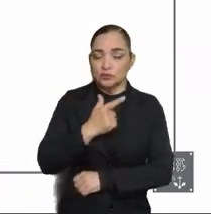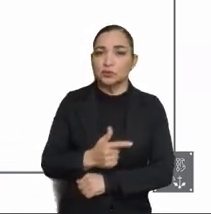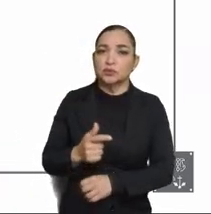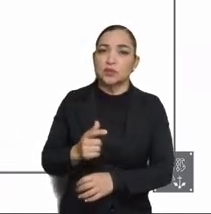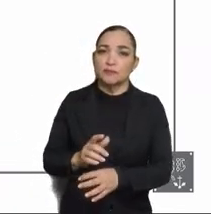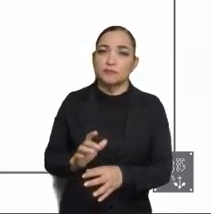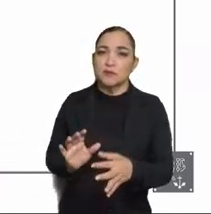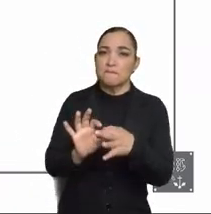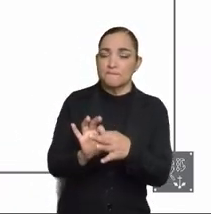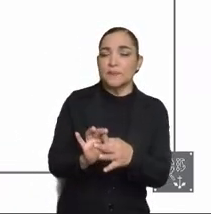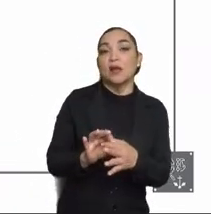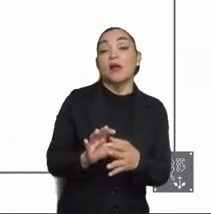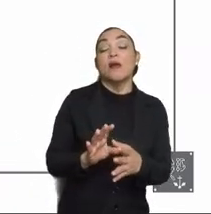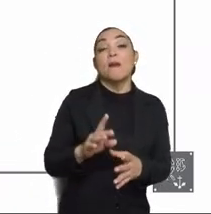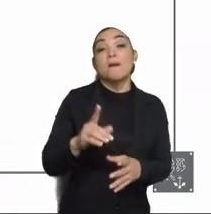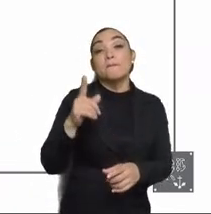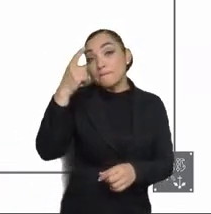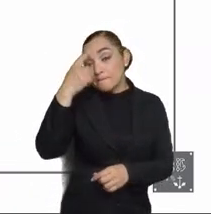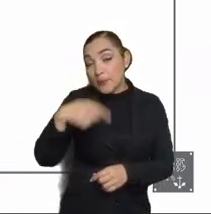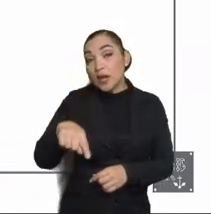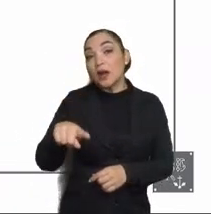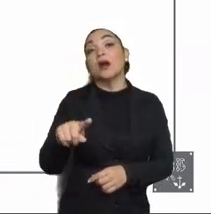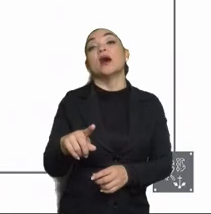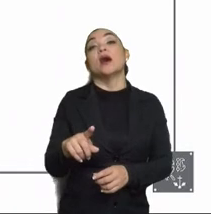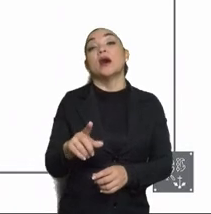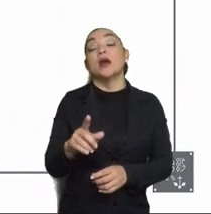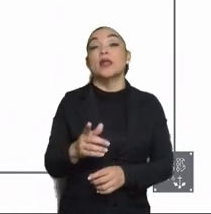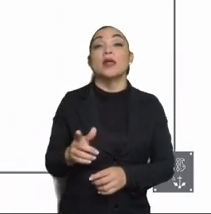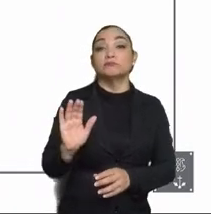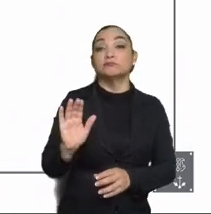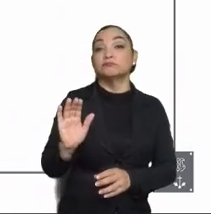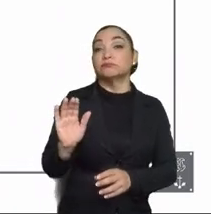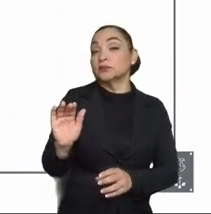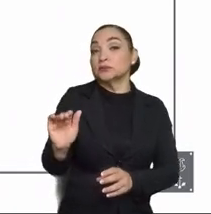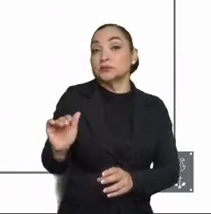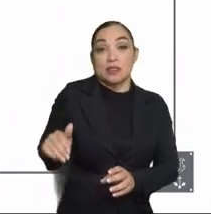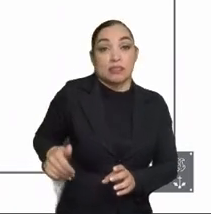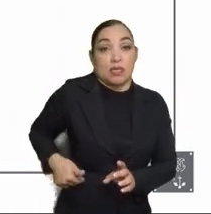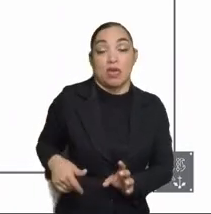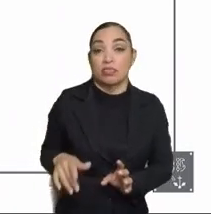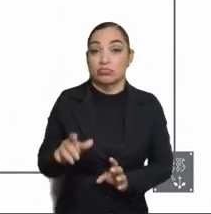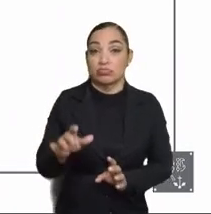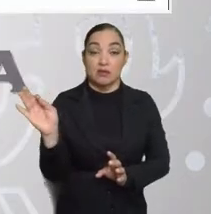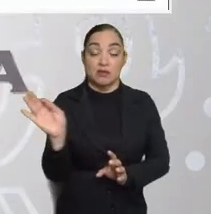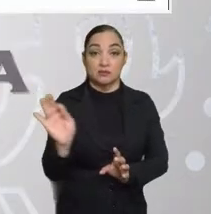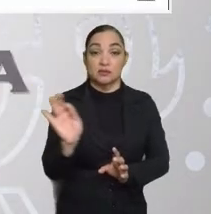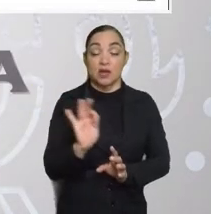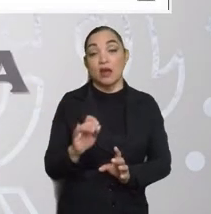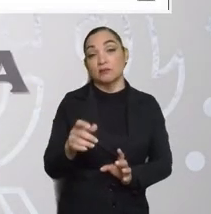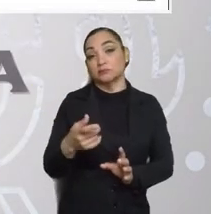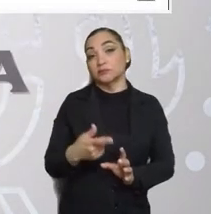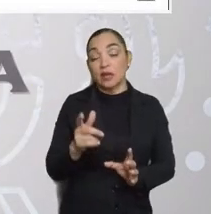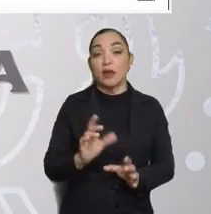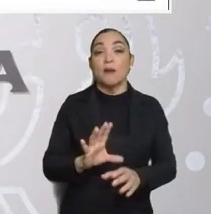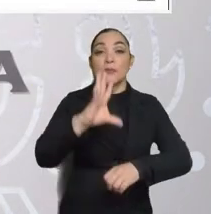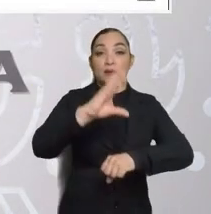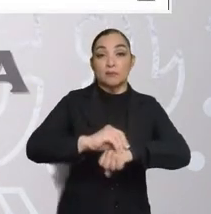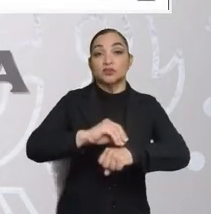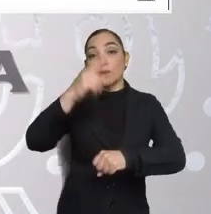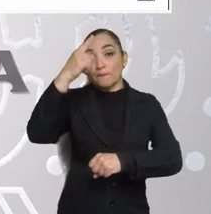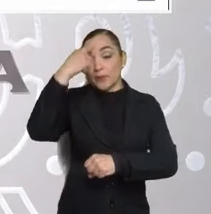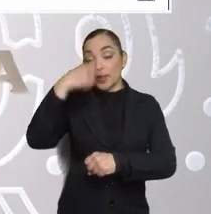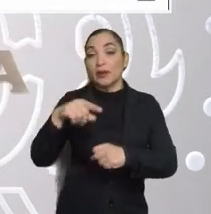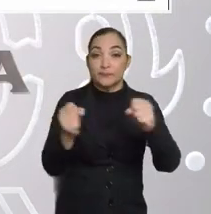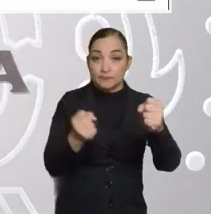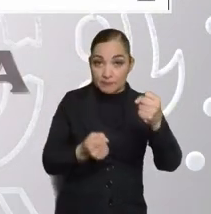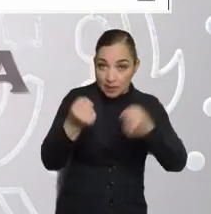de un incidente, puedan tener su licencia y su refrendo en orden. Entonces los invitamos a ustedes, a los